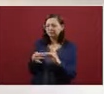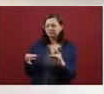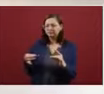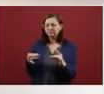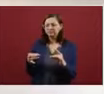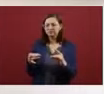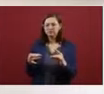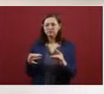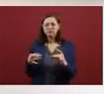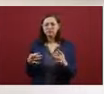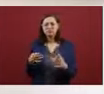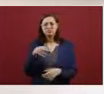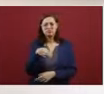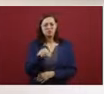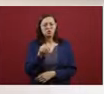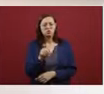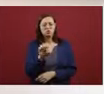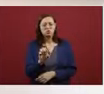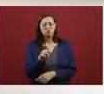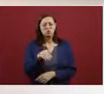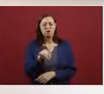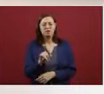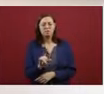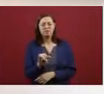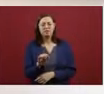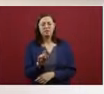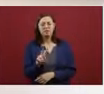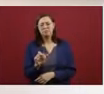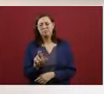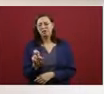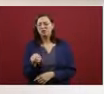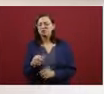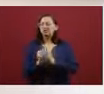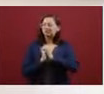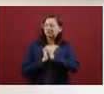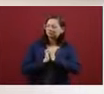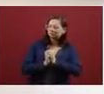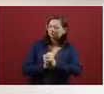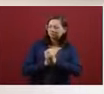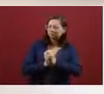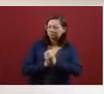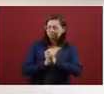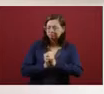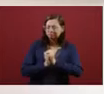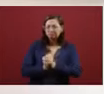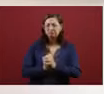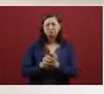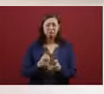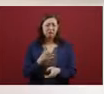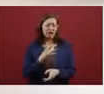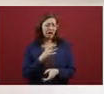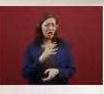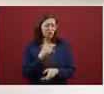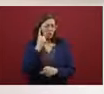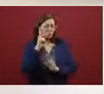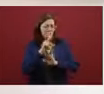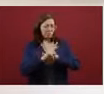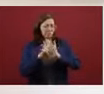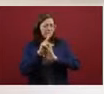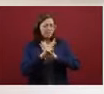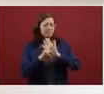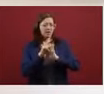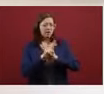con Noemí Berau y le suplicó literalmente, incluso hay un video donde